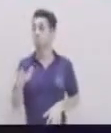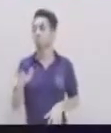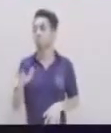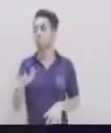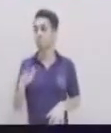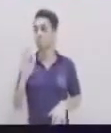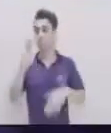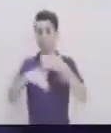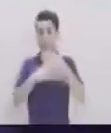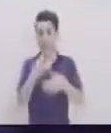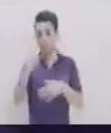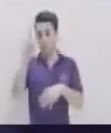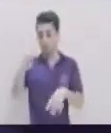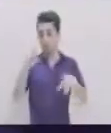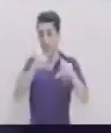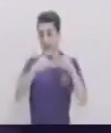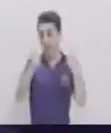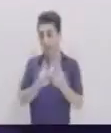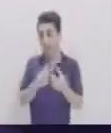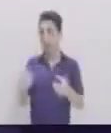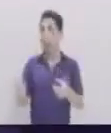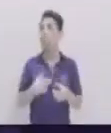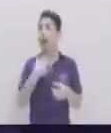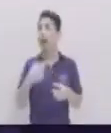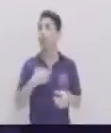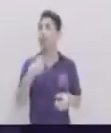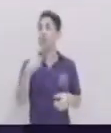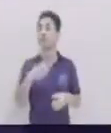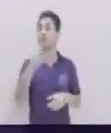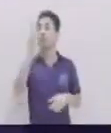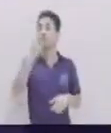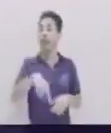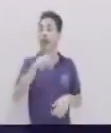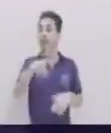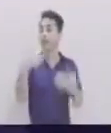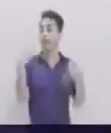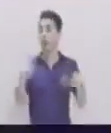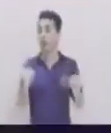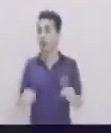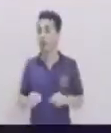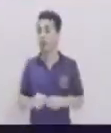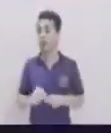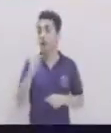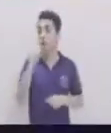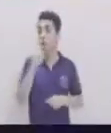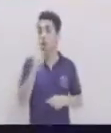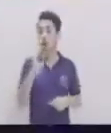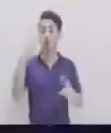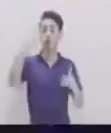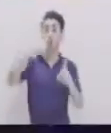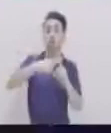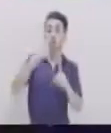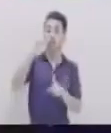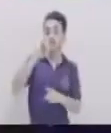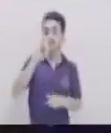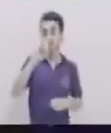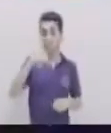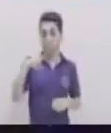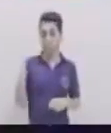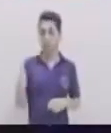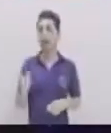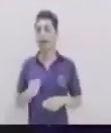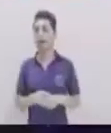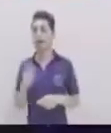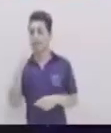Luego fueron a la clase y la maestra les ordenó que hicieran una suma. Entonces